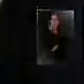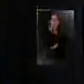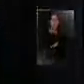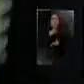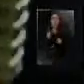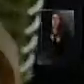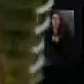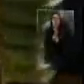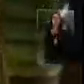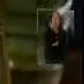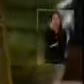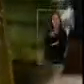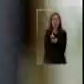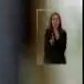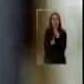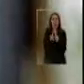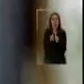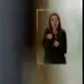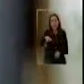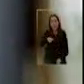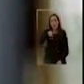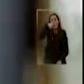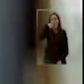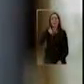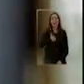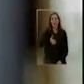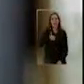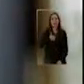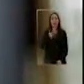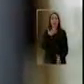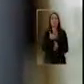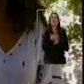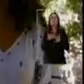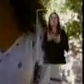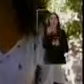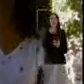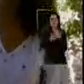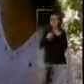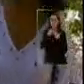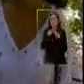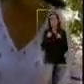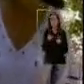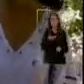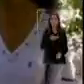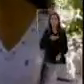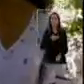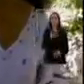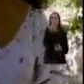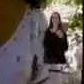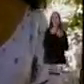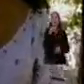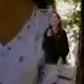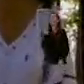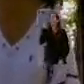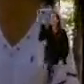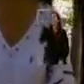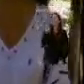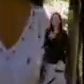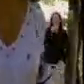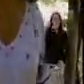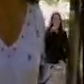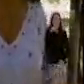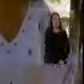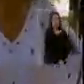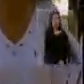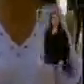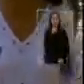que sea una gotita de algo para la acidez, y también mucha fruta. Ajá. Aquí la tengo, la fruta la pesco, la como aquí. La